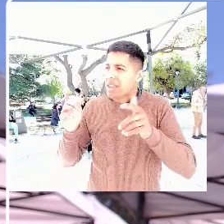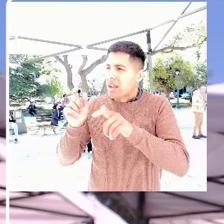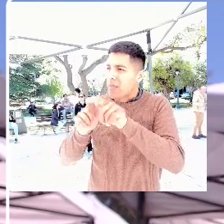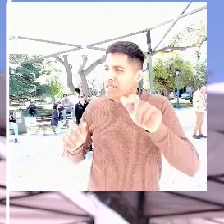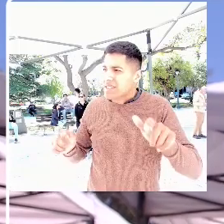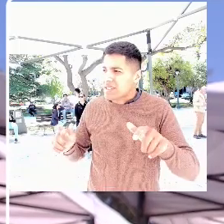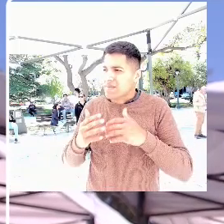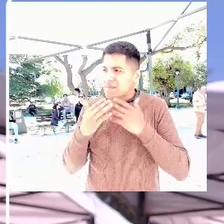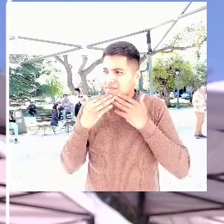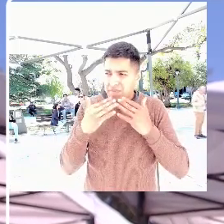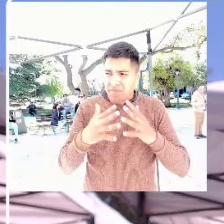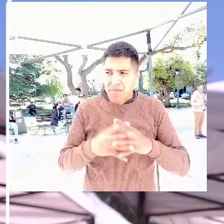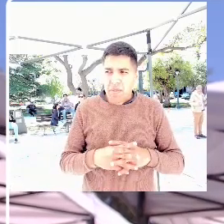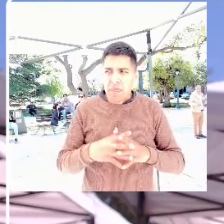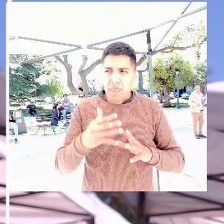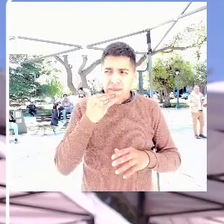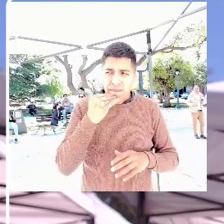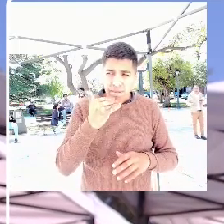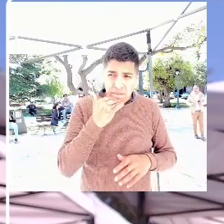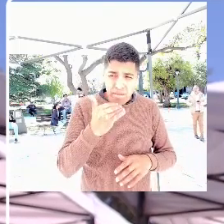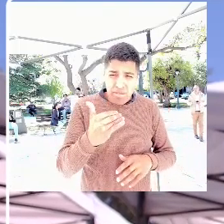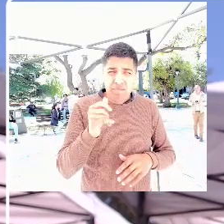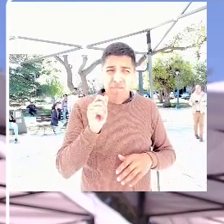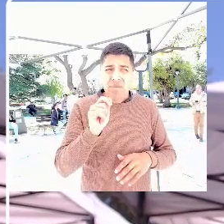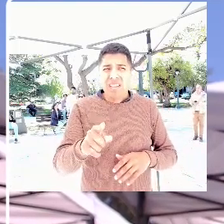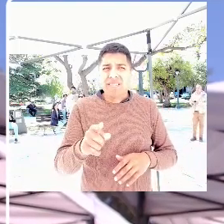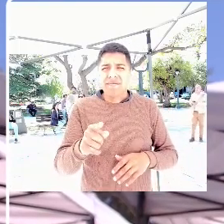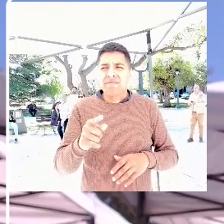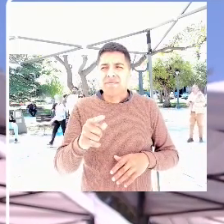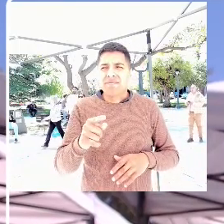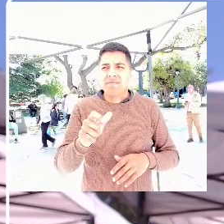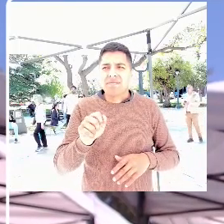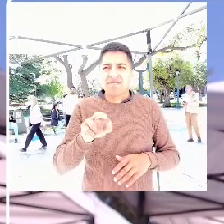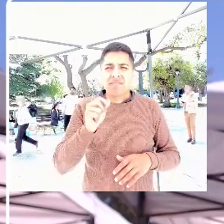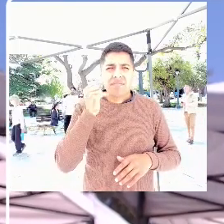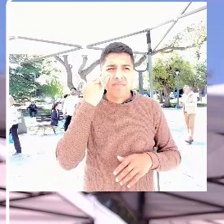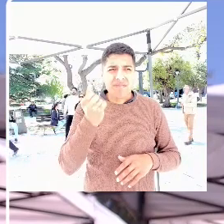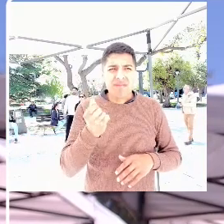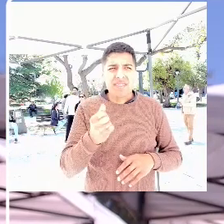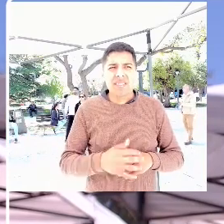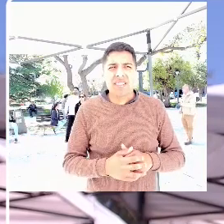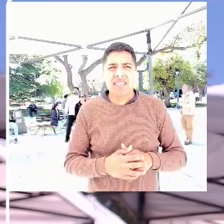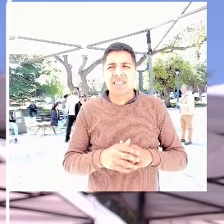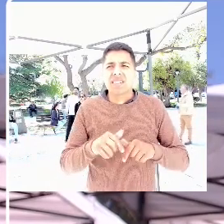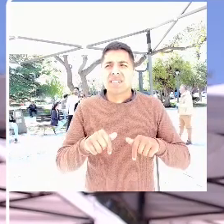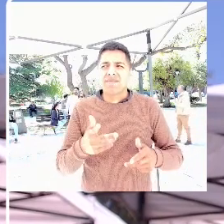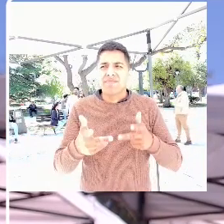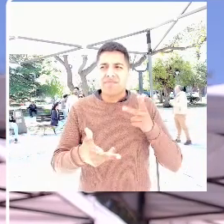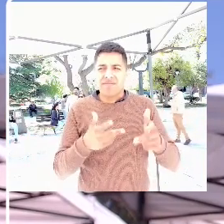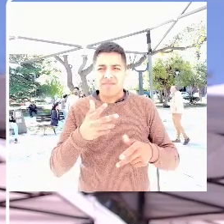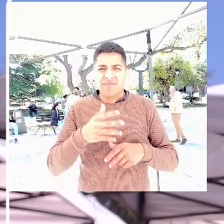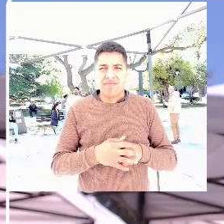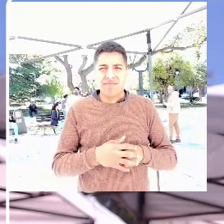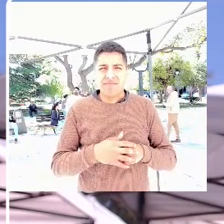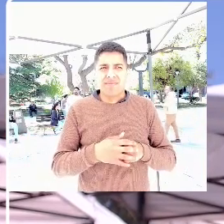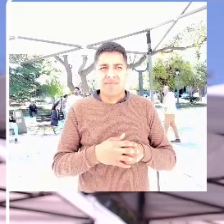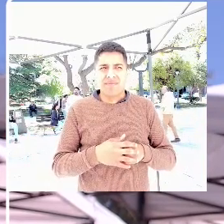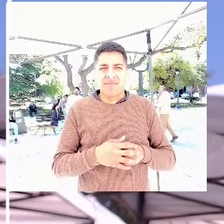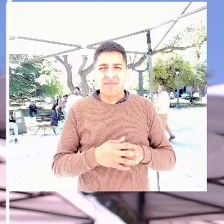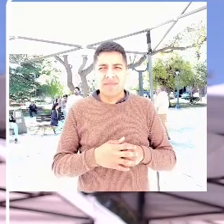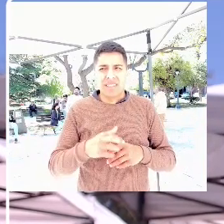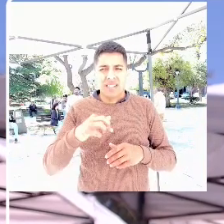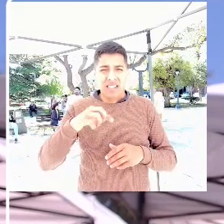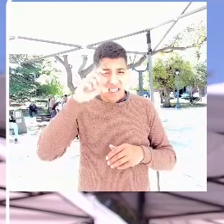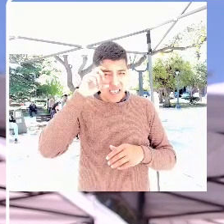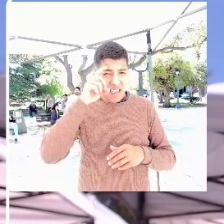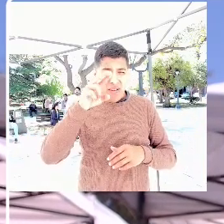gracias. Gracias, concejal Marianela Araya. A continuación damos el uso de la palabra al concejal Pedro San